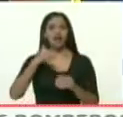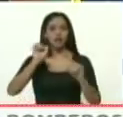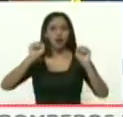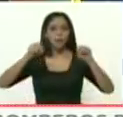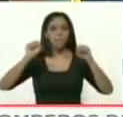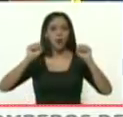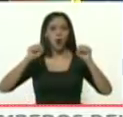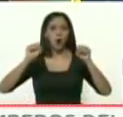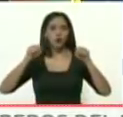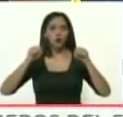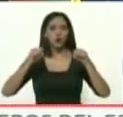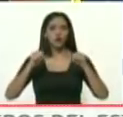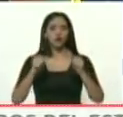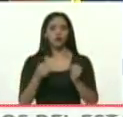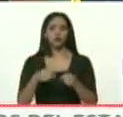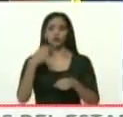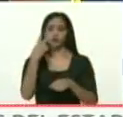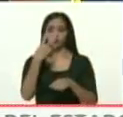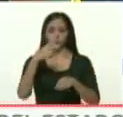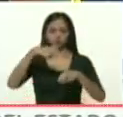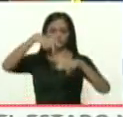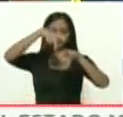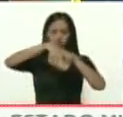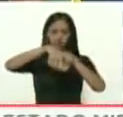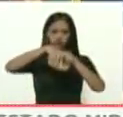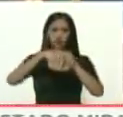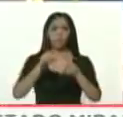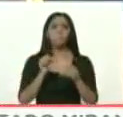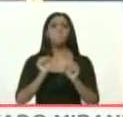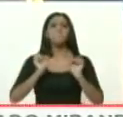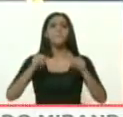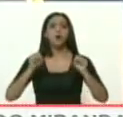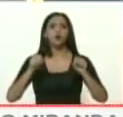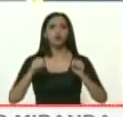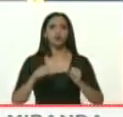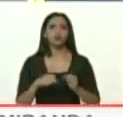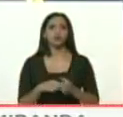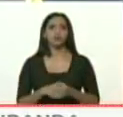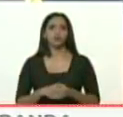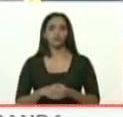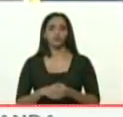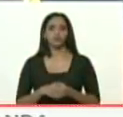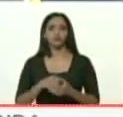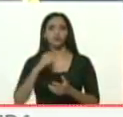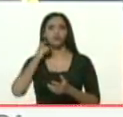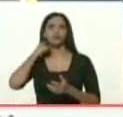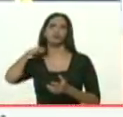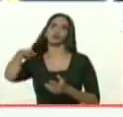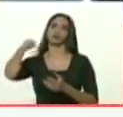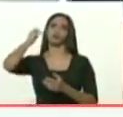un motorizado y un parrillero, donde iban los dos Anderson. Muy bien.